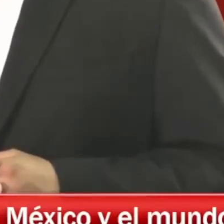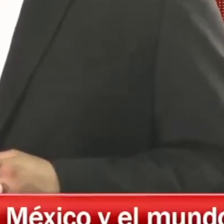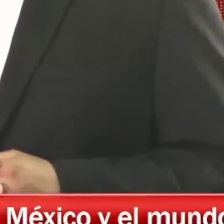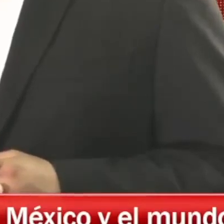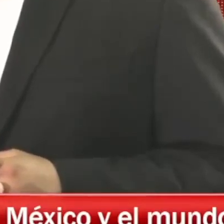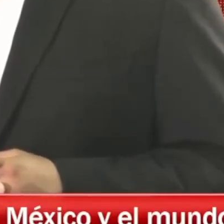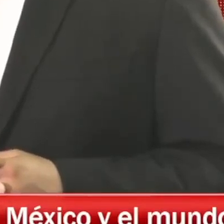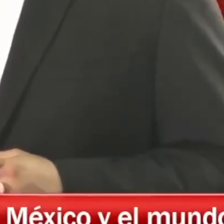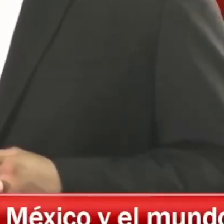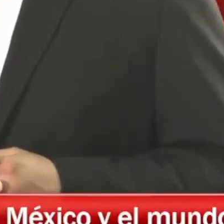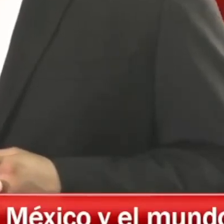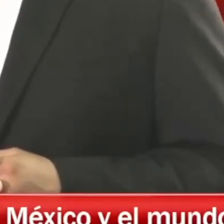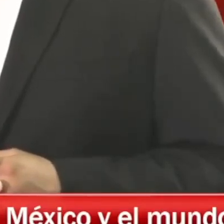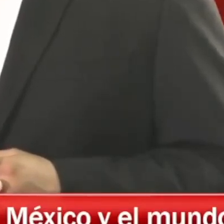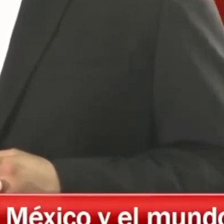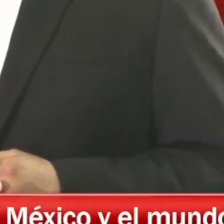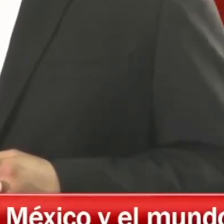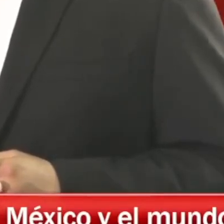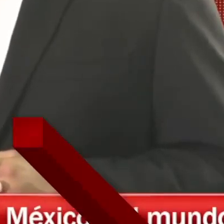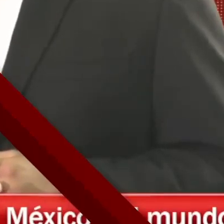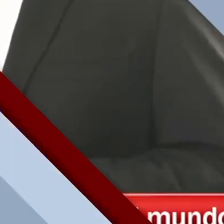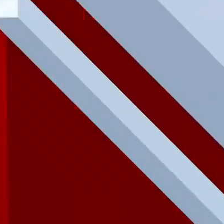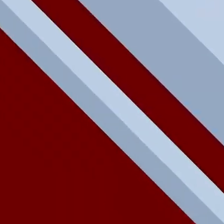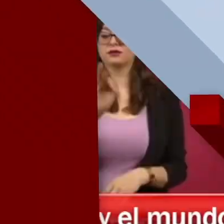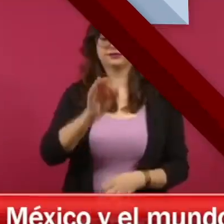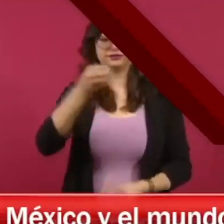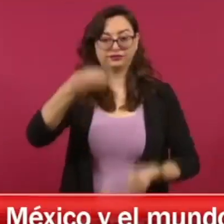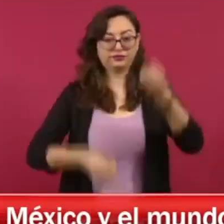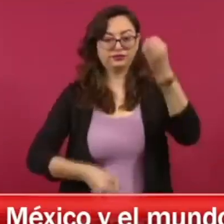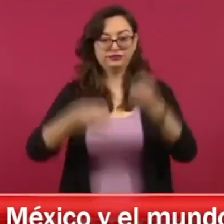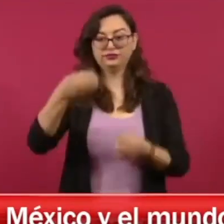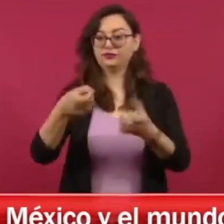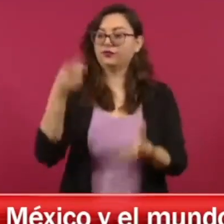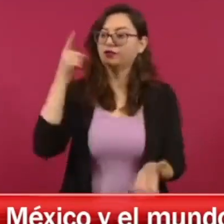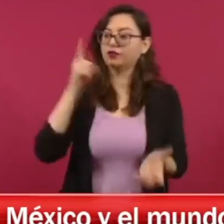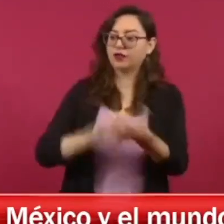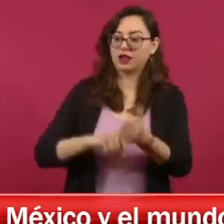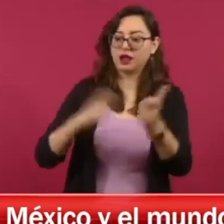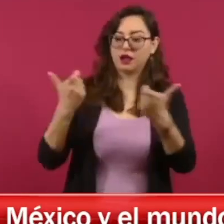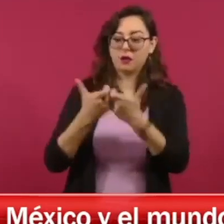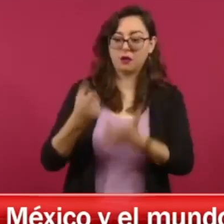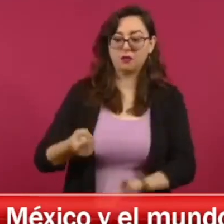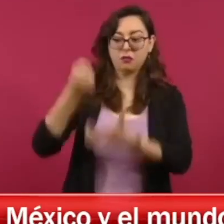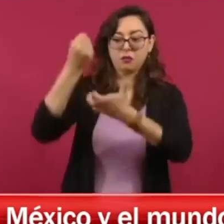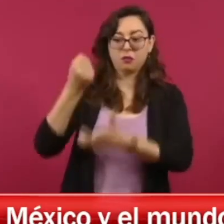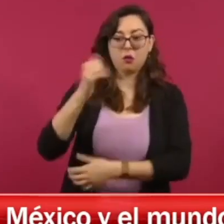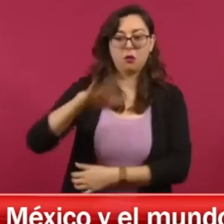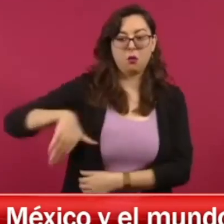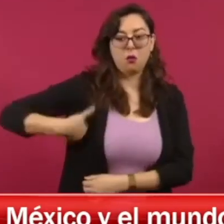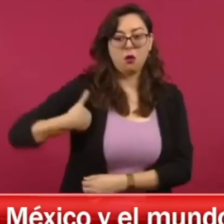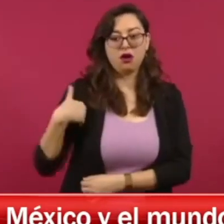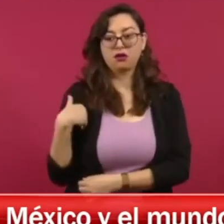eso fue lo que dijo el presidente de Palacio Nacional. Porque esto no lo sabe la gente.